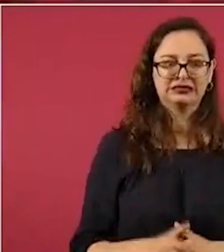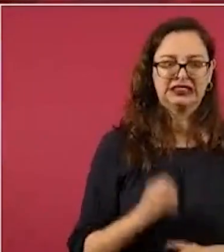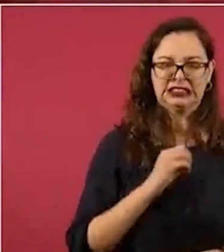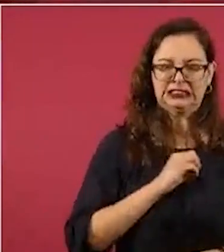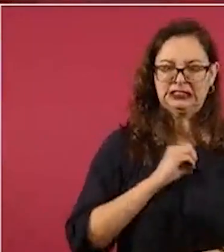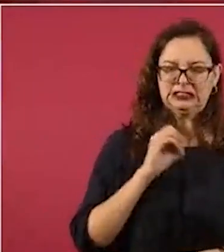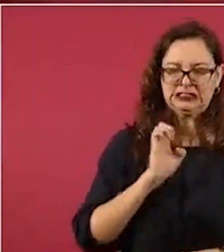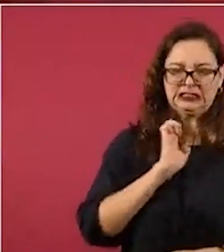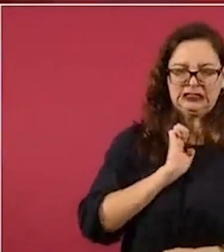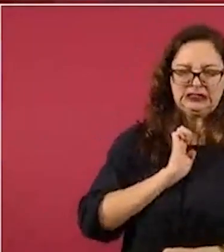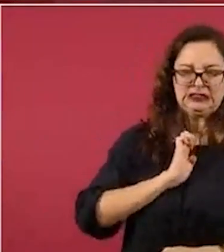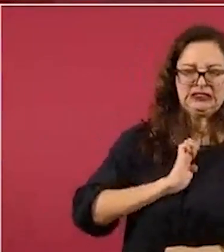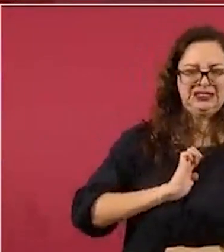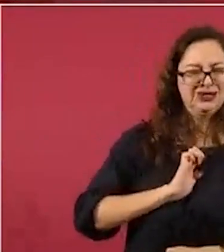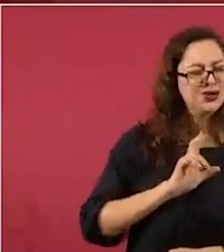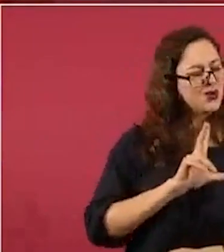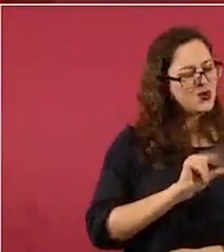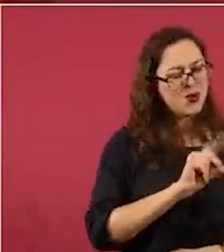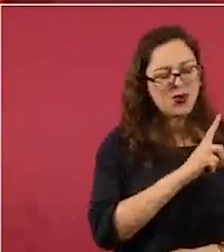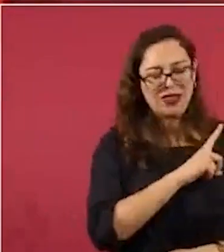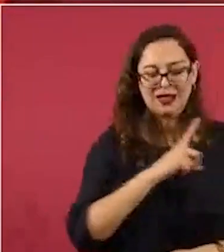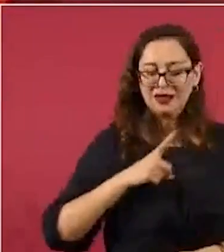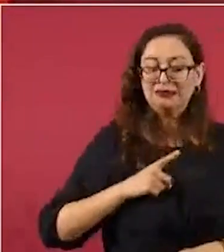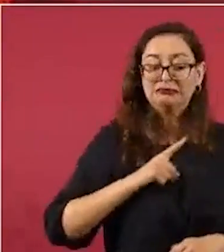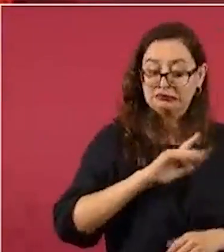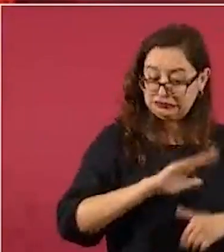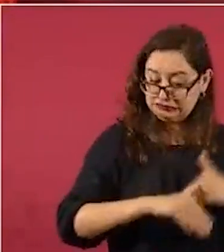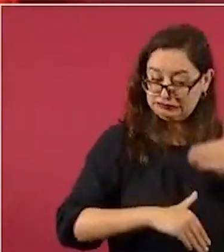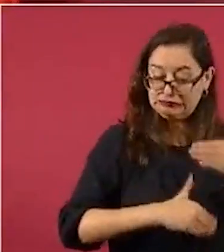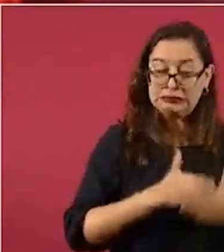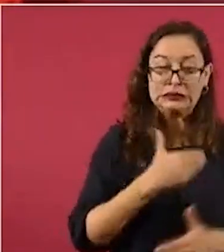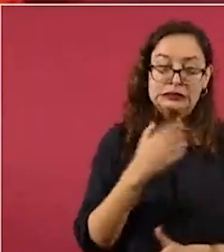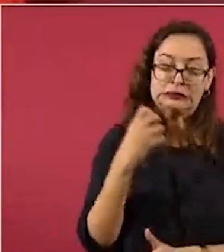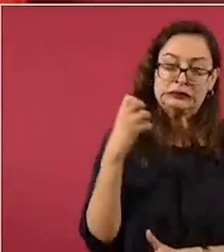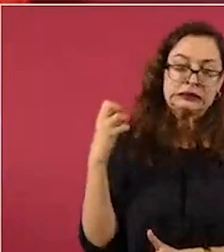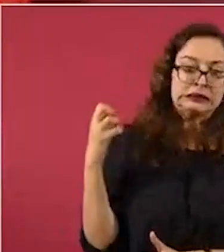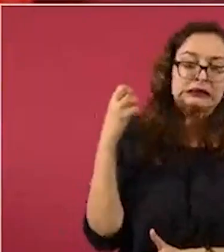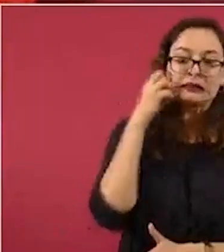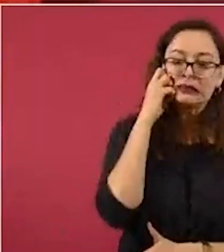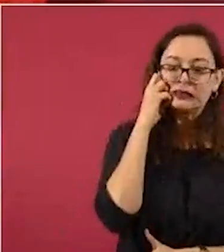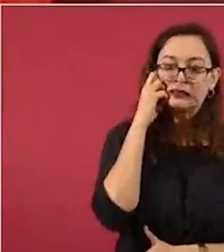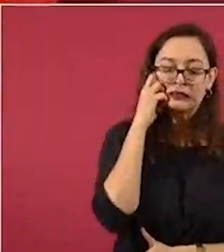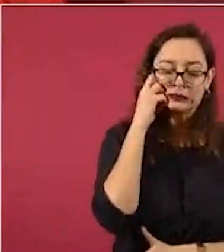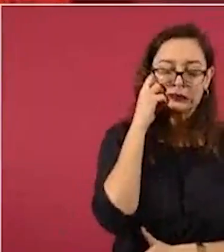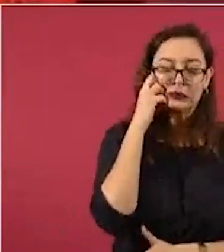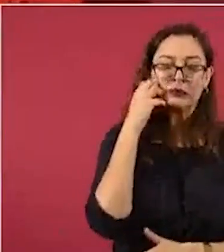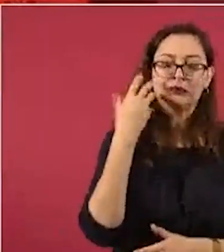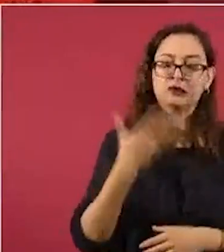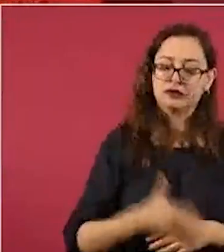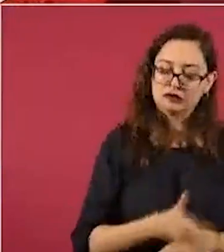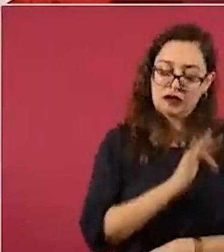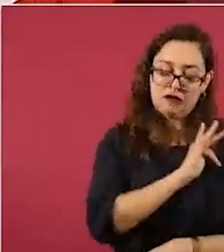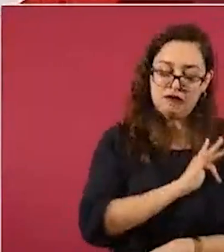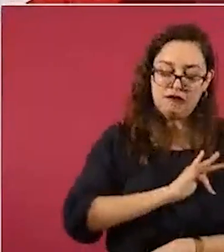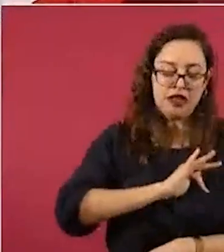odiar, eso es amargura, eso es alejarse de la